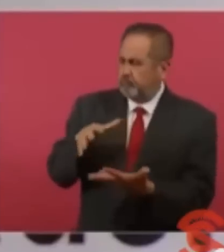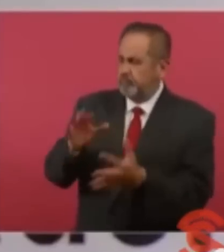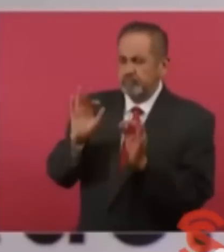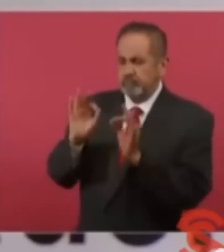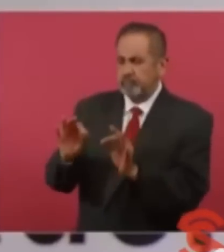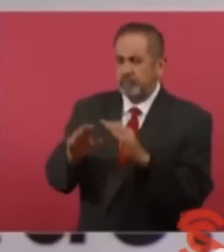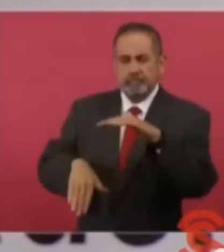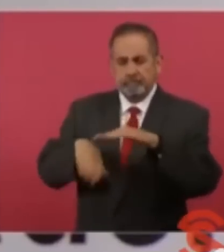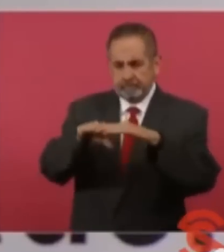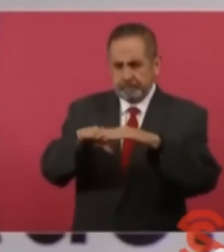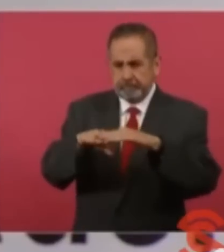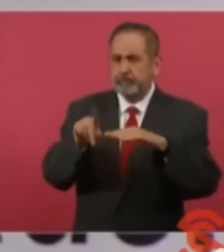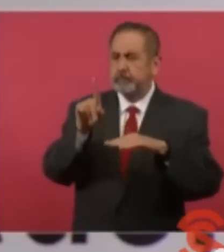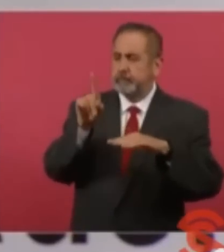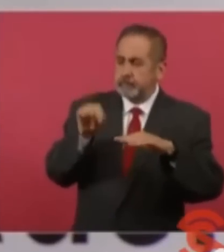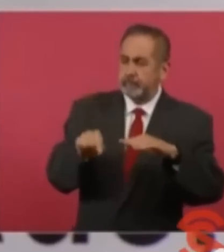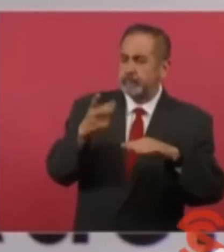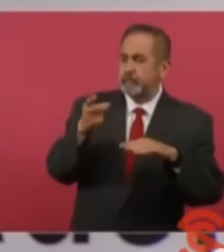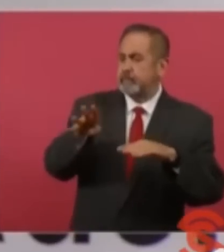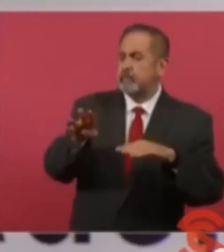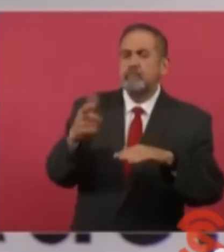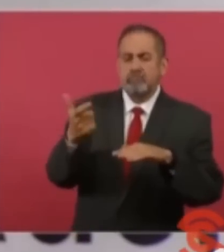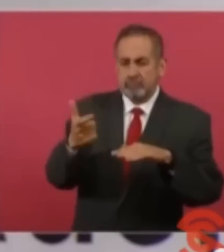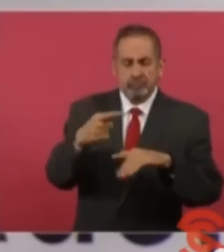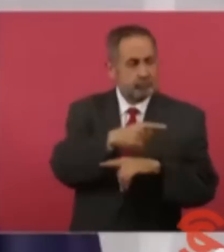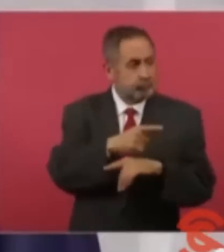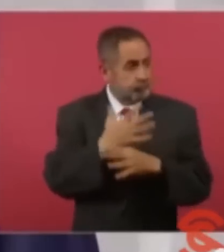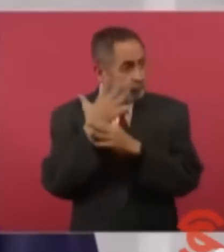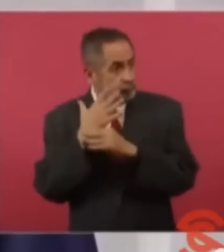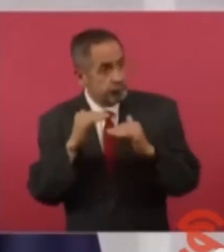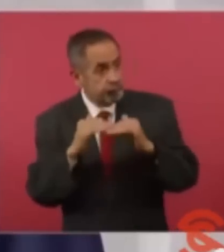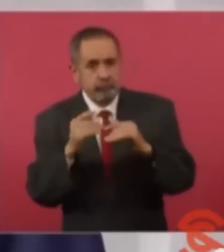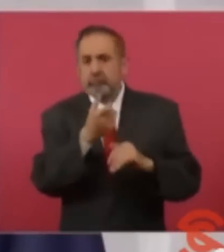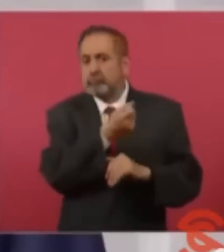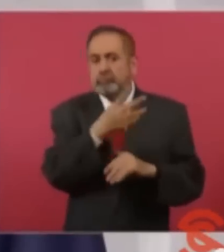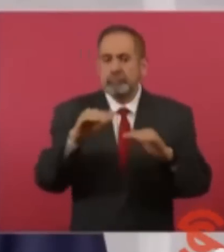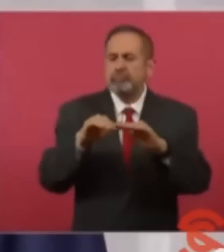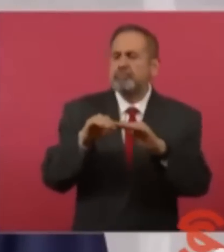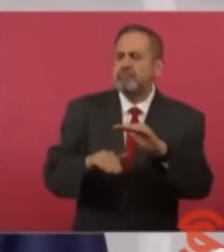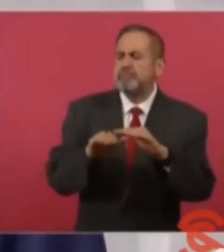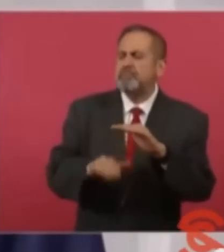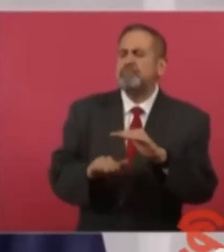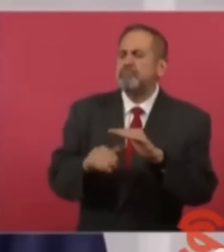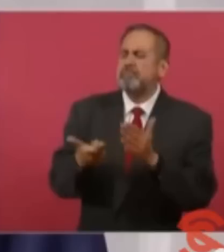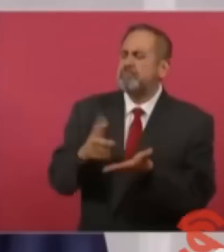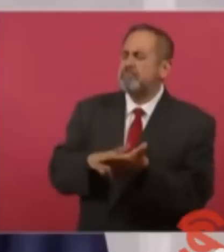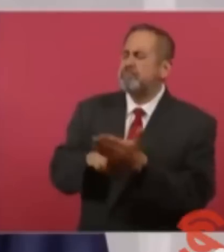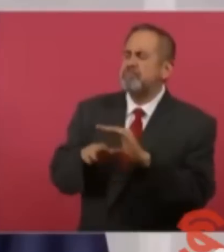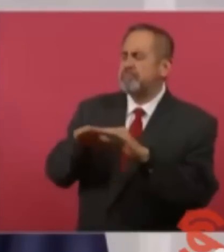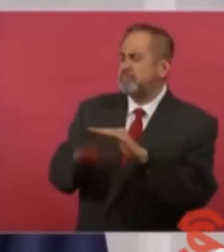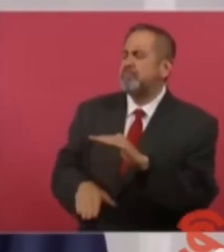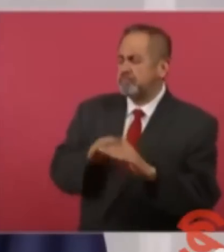1,039 pesos y han mantenido e incluso disminuido ese precio,